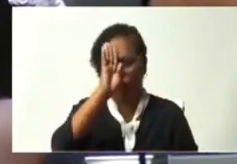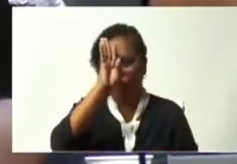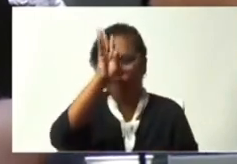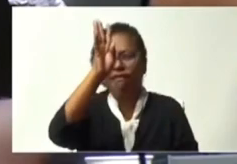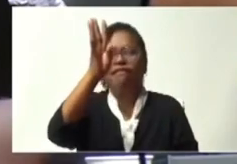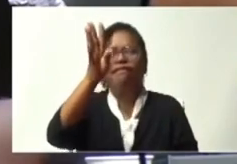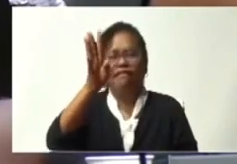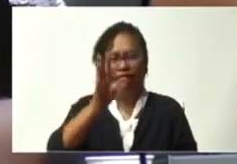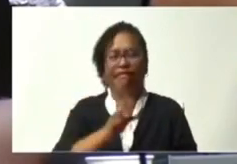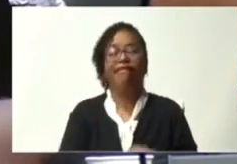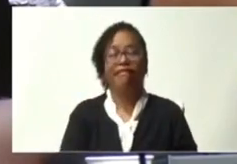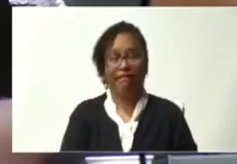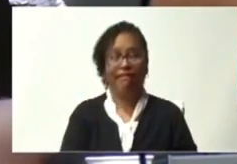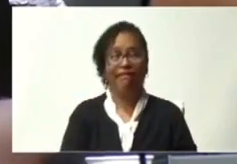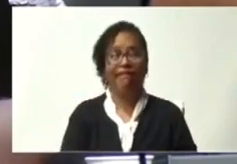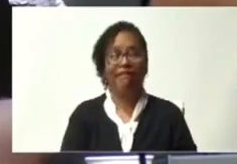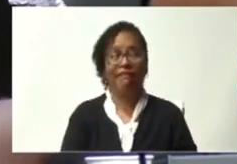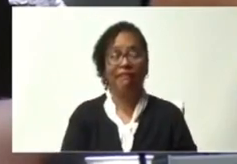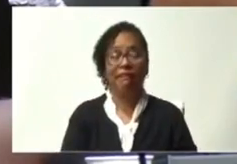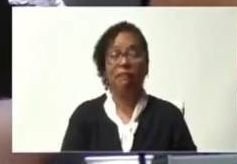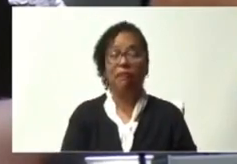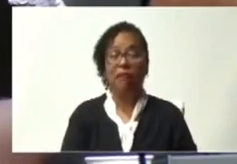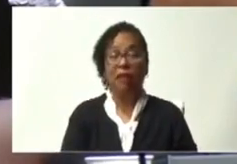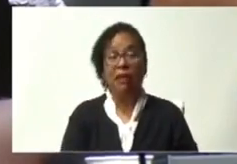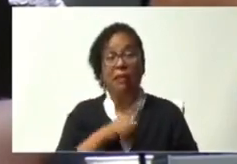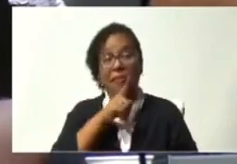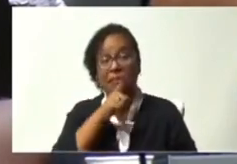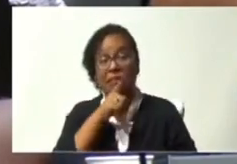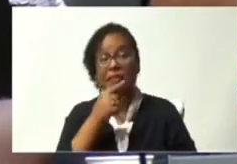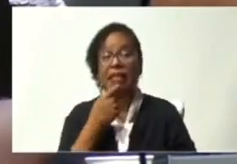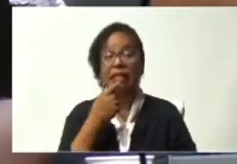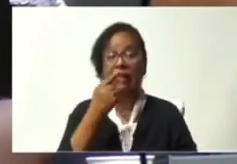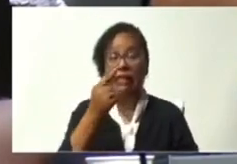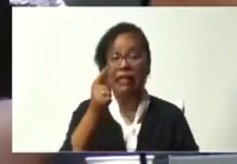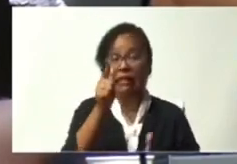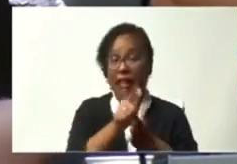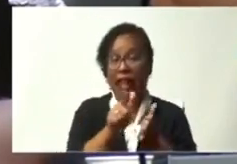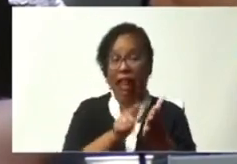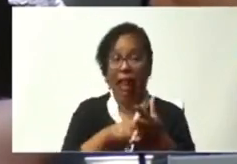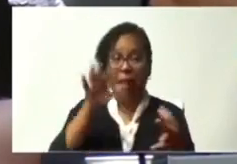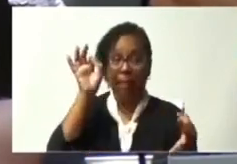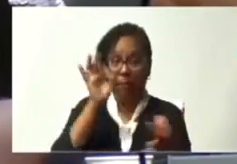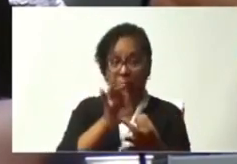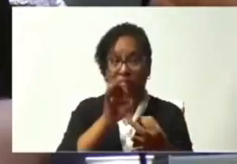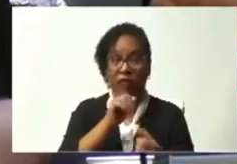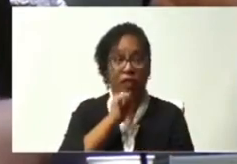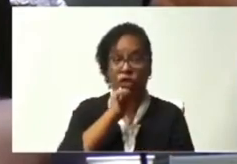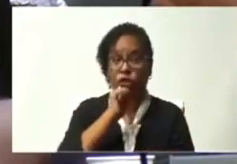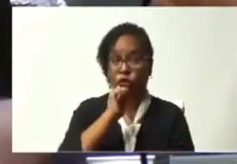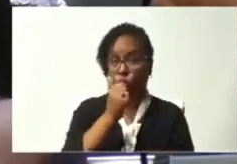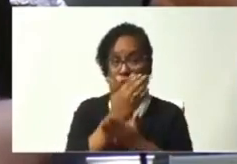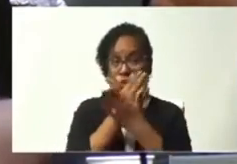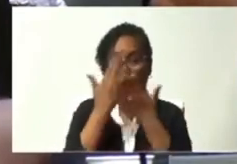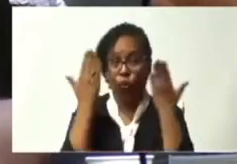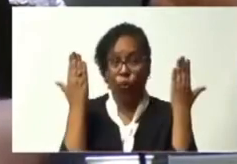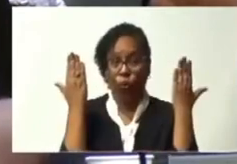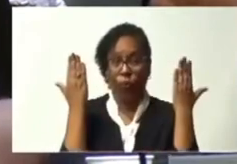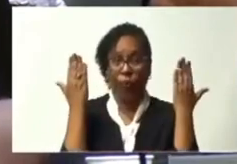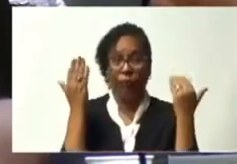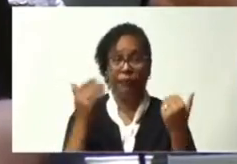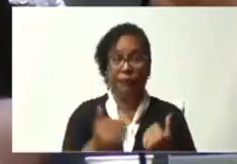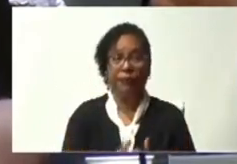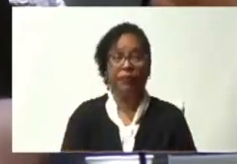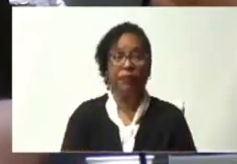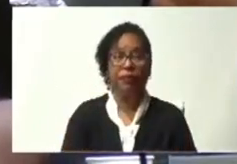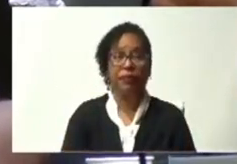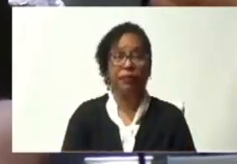ley perfecta yo creo que esta ley será rebustecida pasarle el tiempo porque en verdad lo que ha